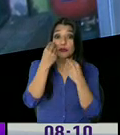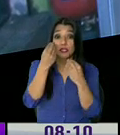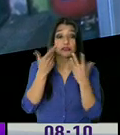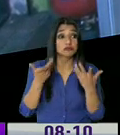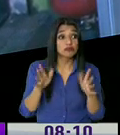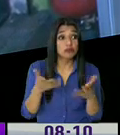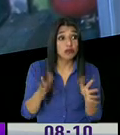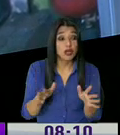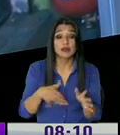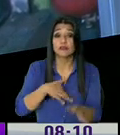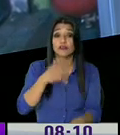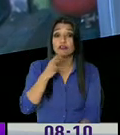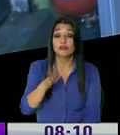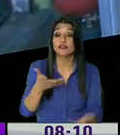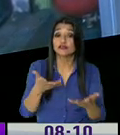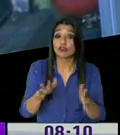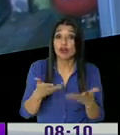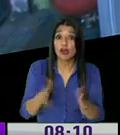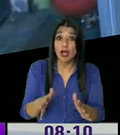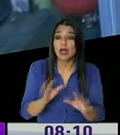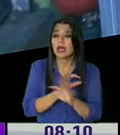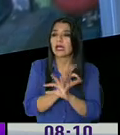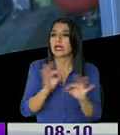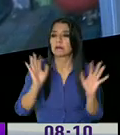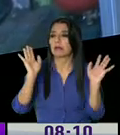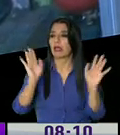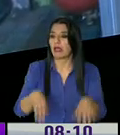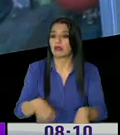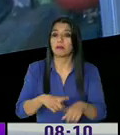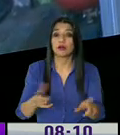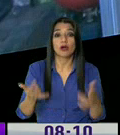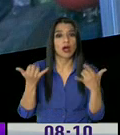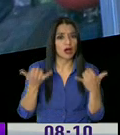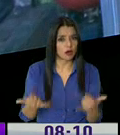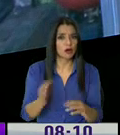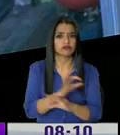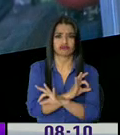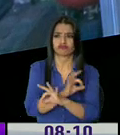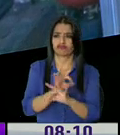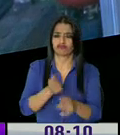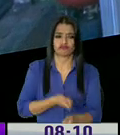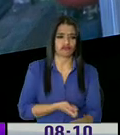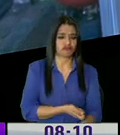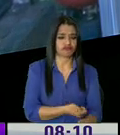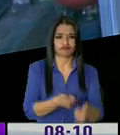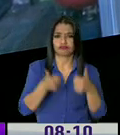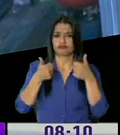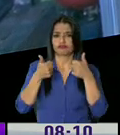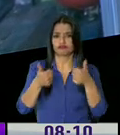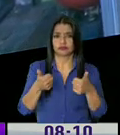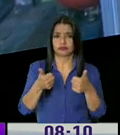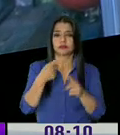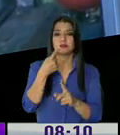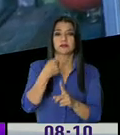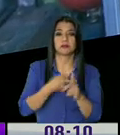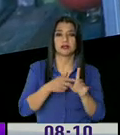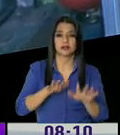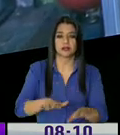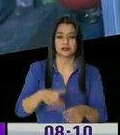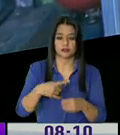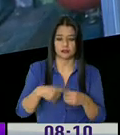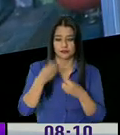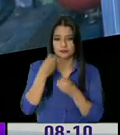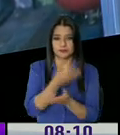existió, no había la necesidad. Ahora se garantiza la total asepsia que deben tener y siempre los mercados de nuestra ciudad. Adelante,